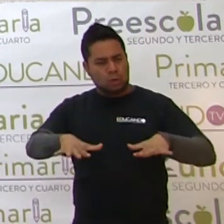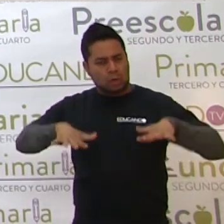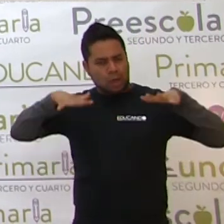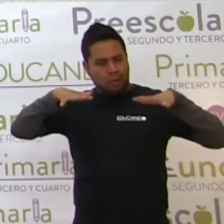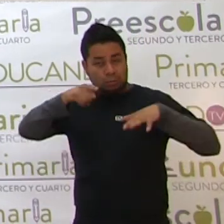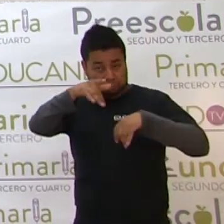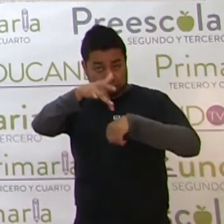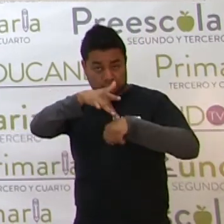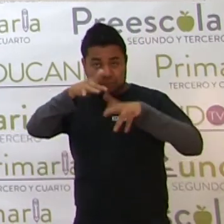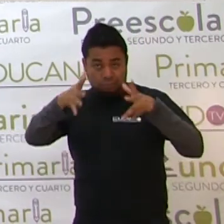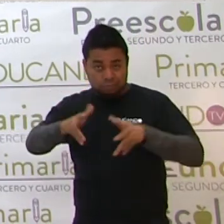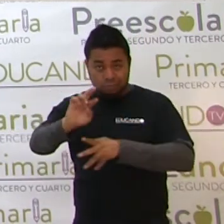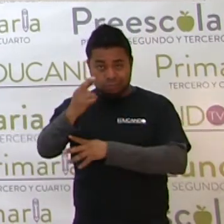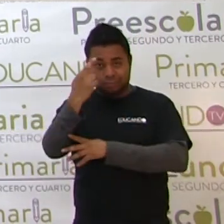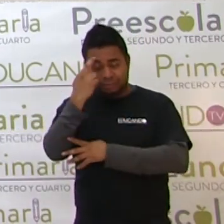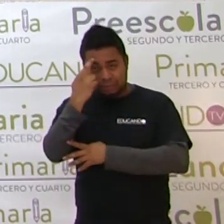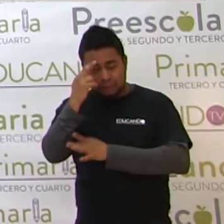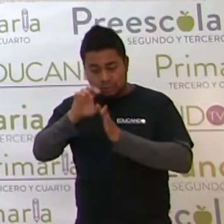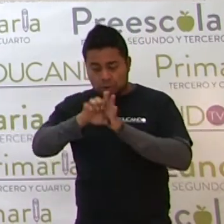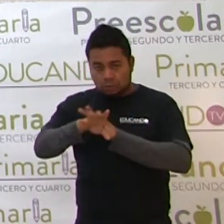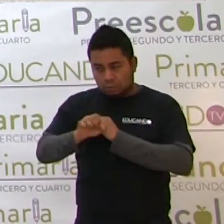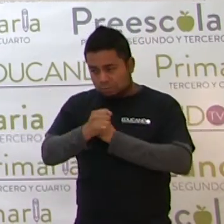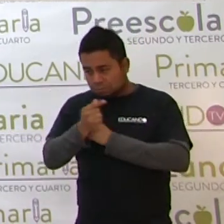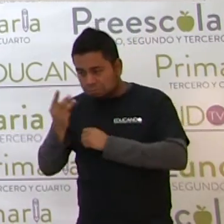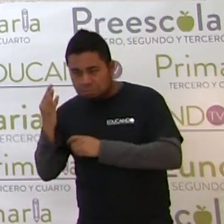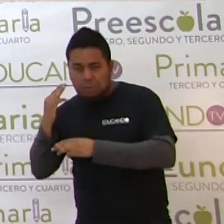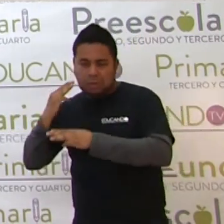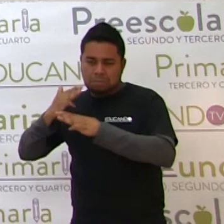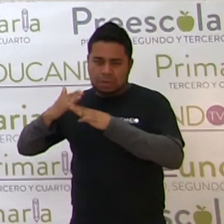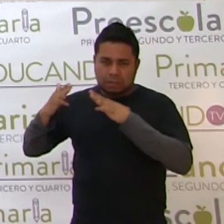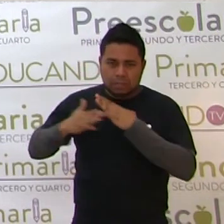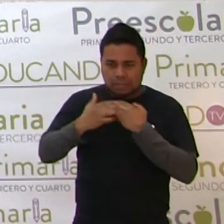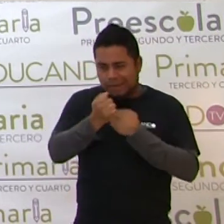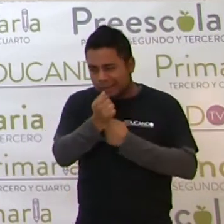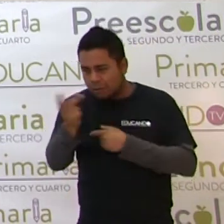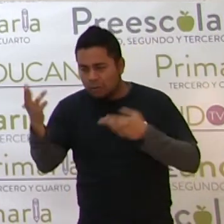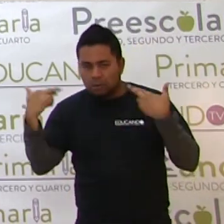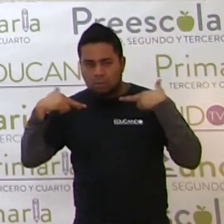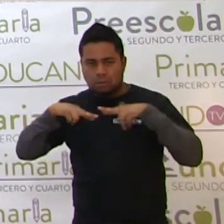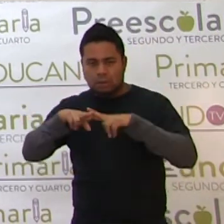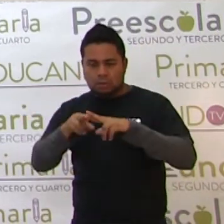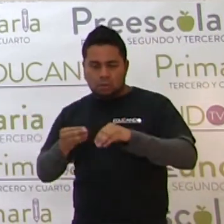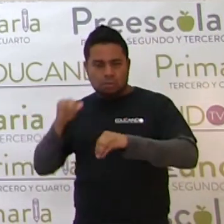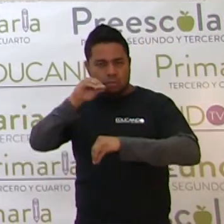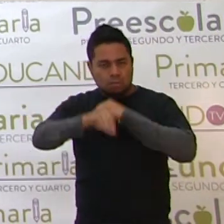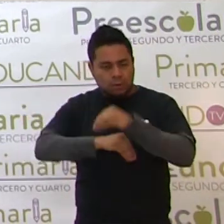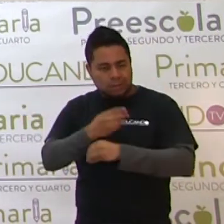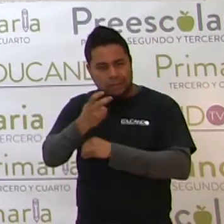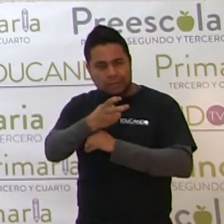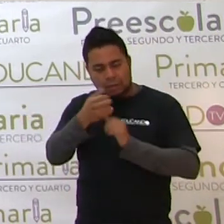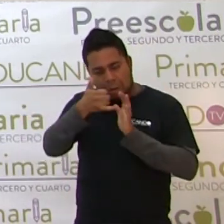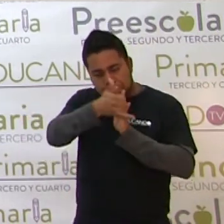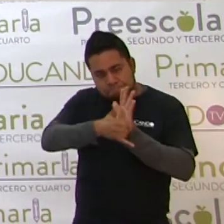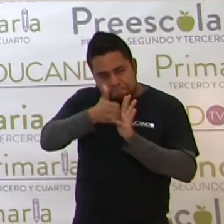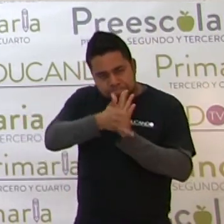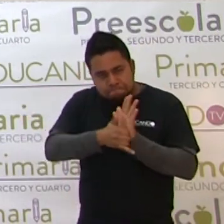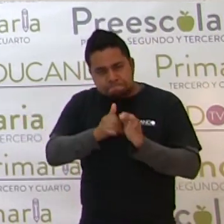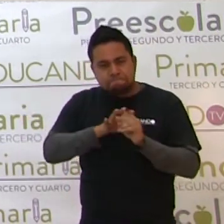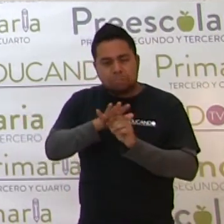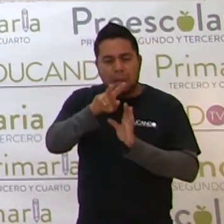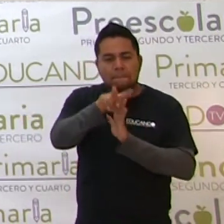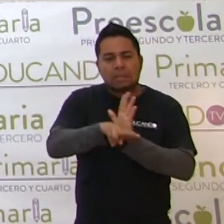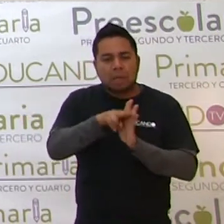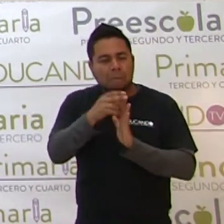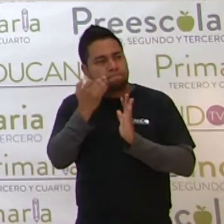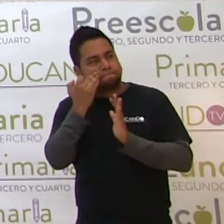visto? ¿Recuerdan? En algunas materias y algunos maestros han aplicado este recurso de ver las